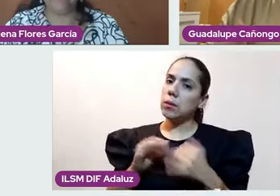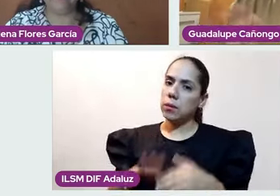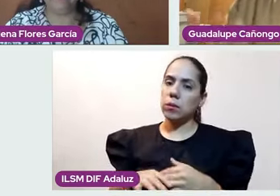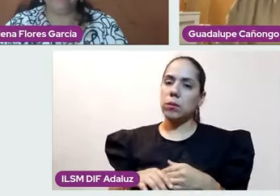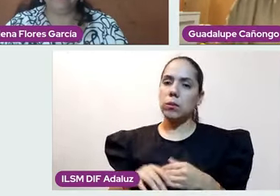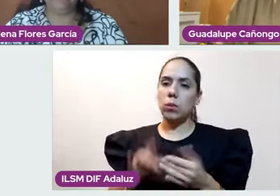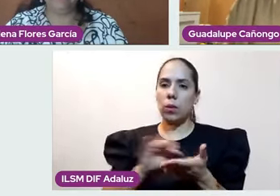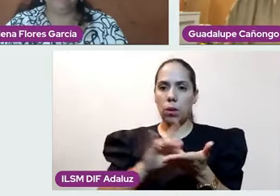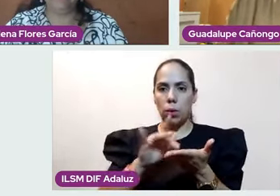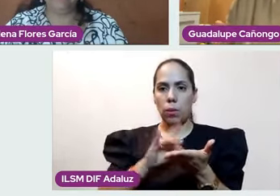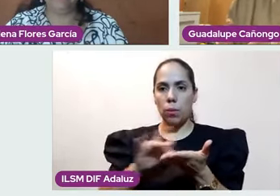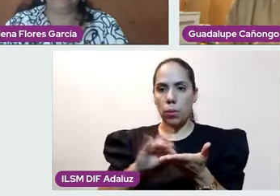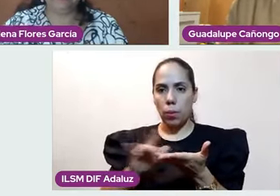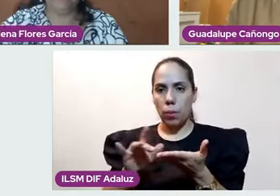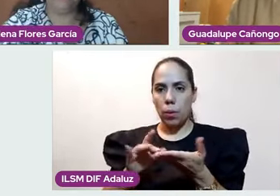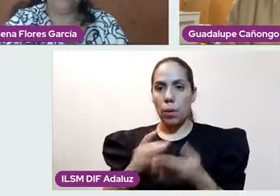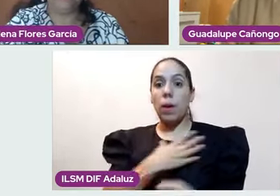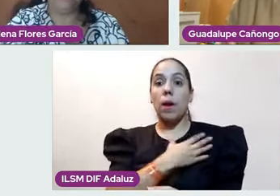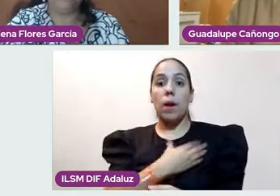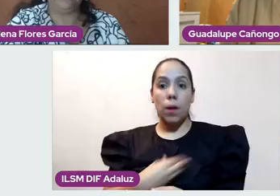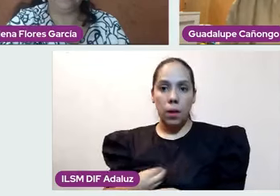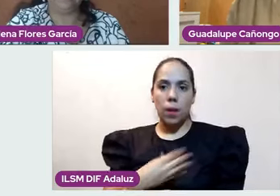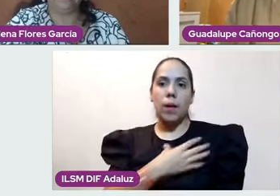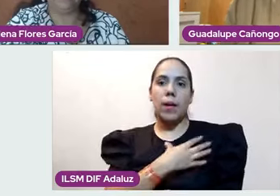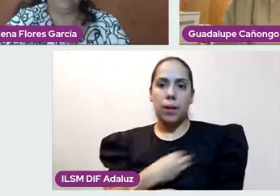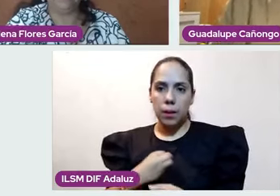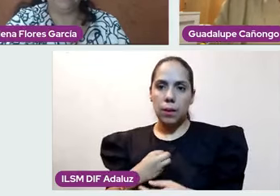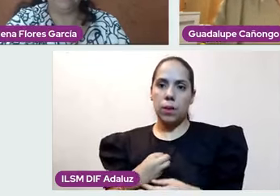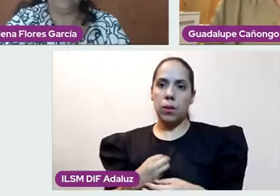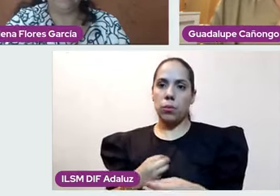hijos, que bueno, ¿no? Que nos están protegiendo, pero